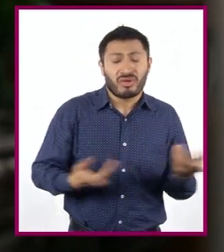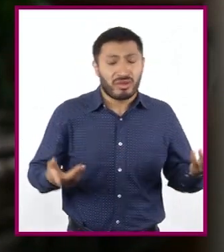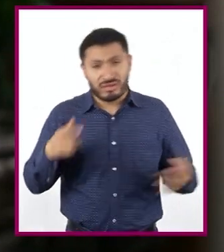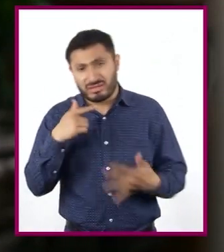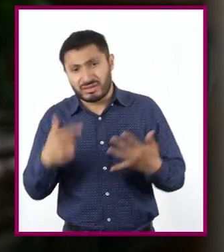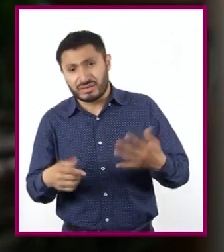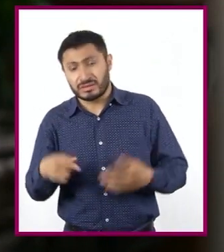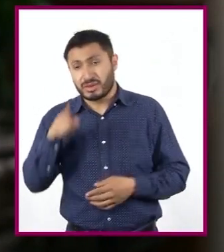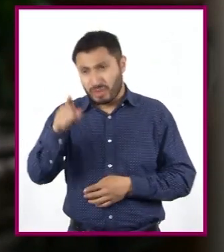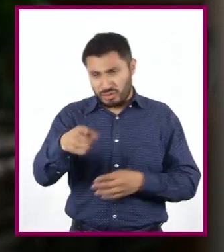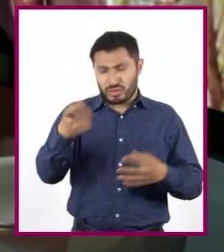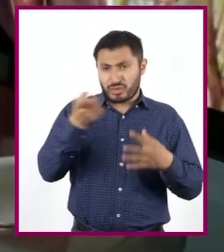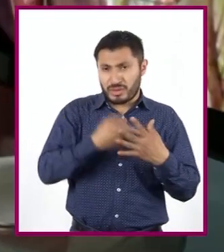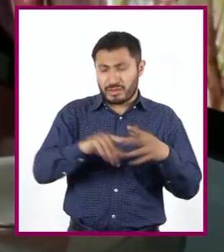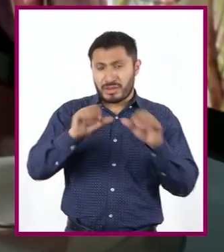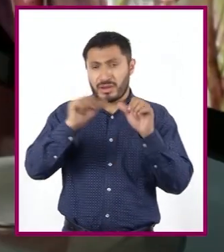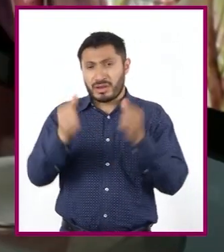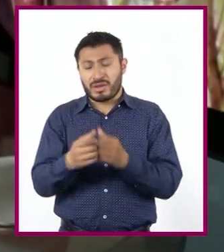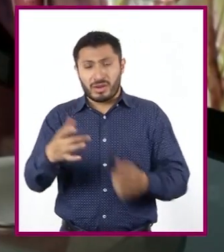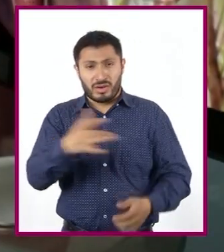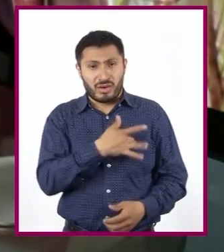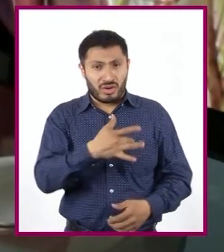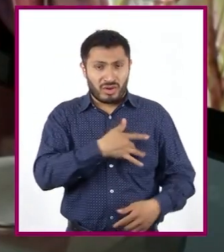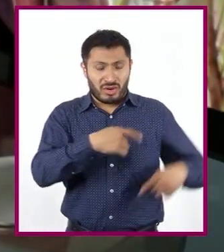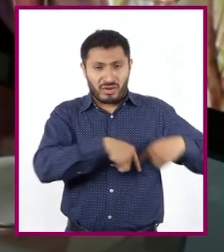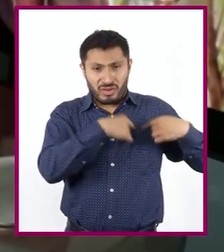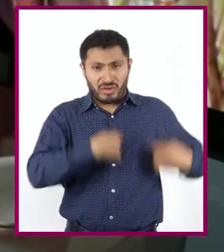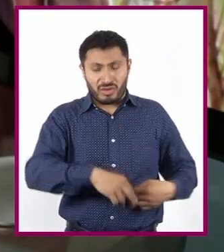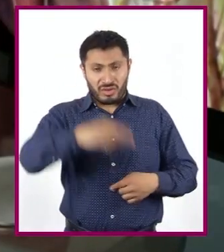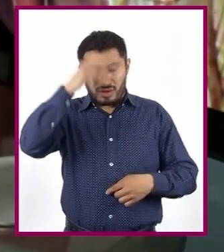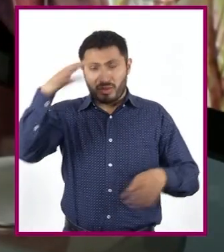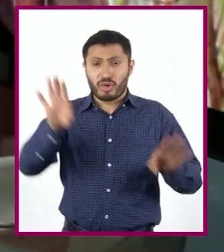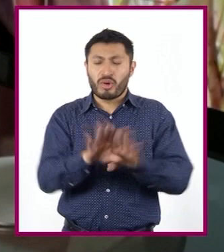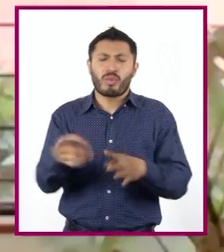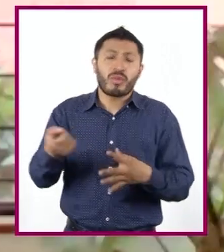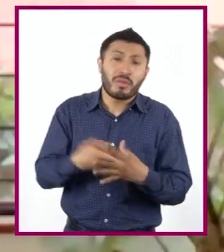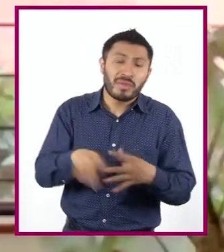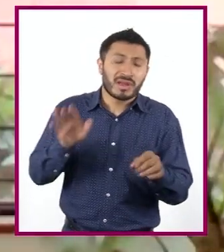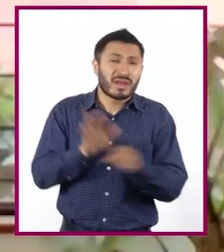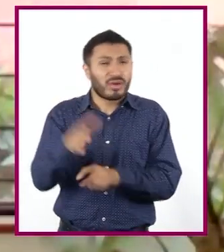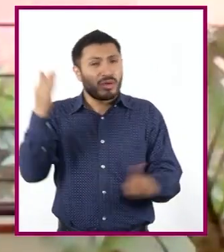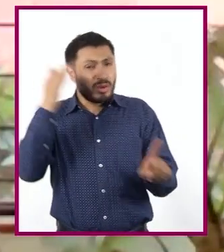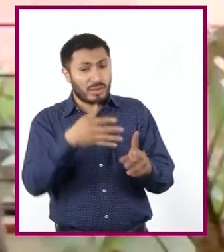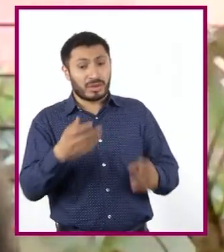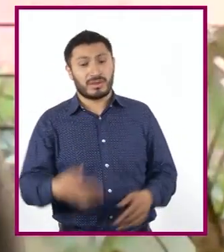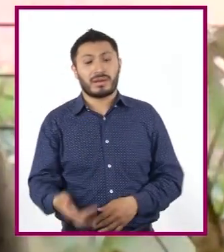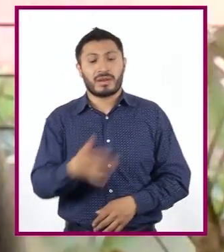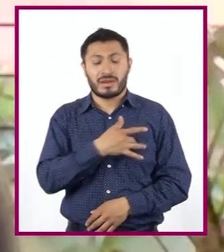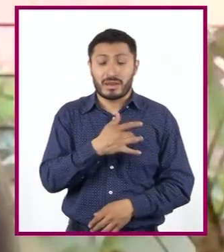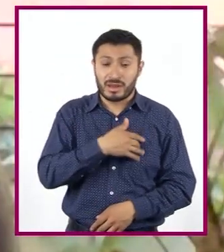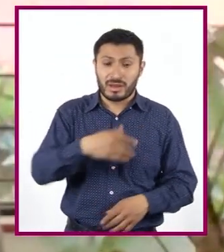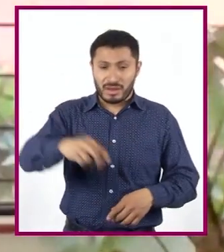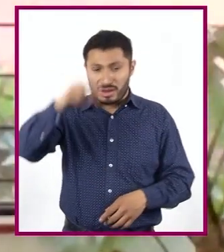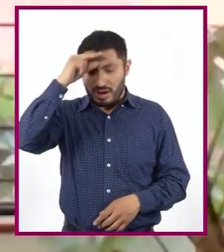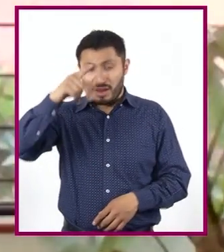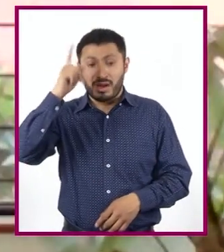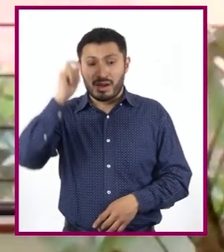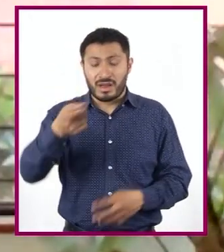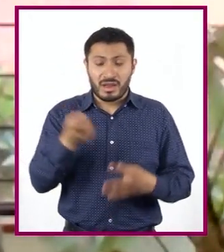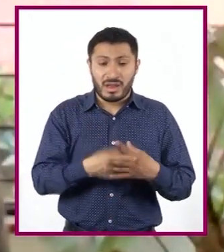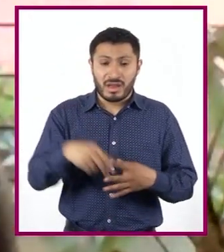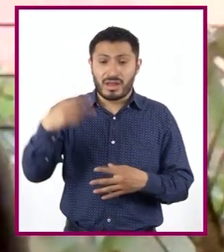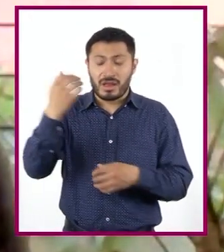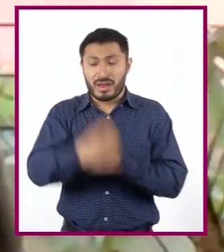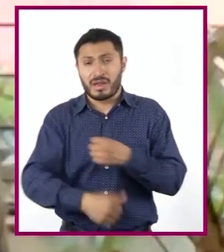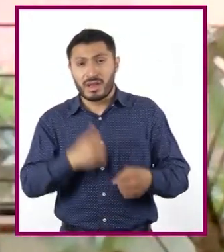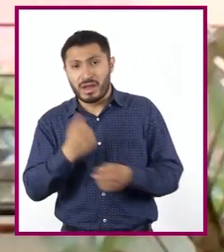va a intrigar, nos va a generar un germen de algo que nos va a invitar a leer, sin duda alguna. Isaí, sabemos que la